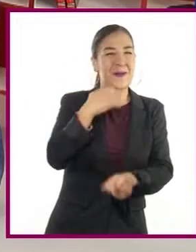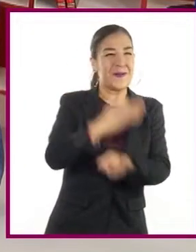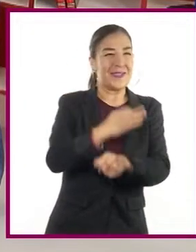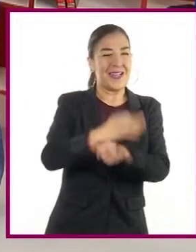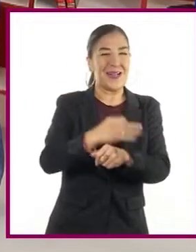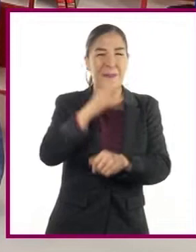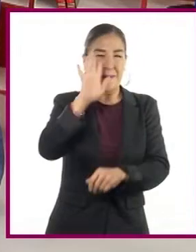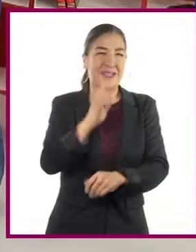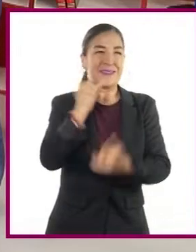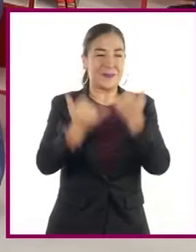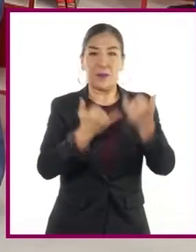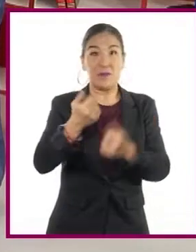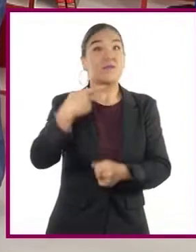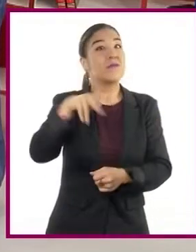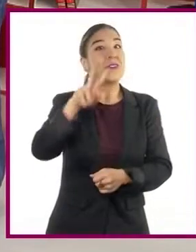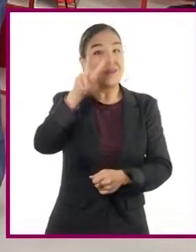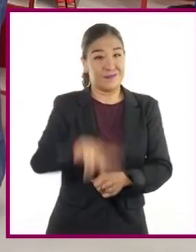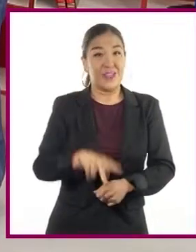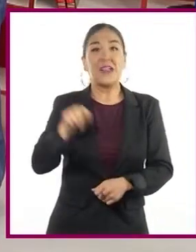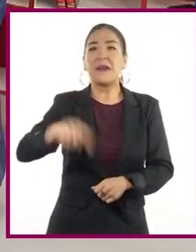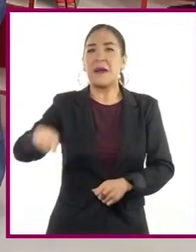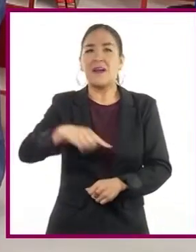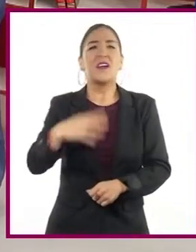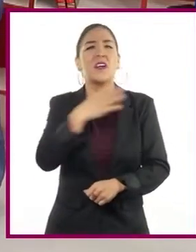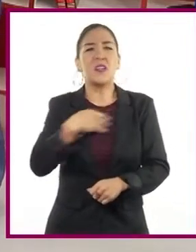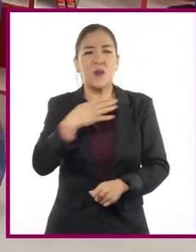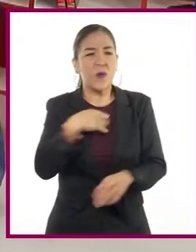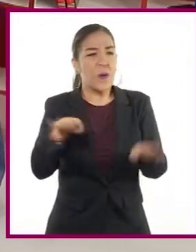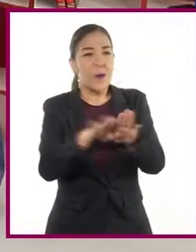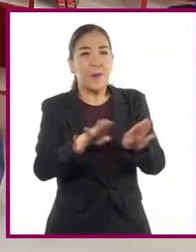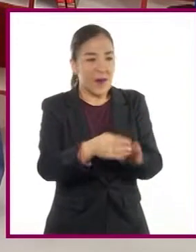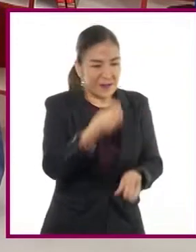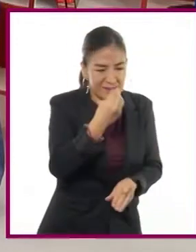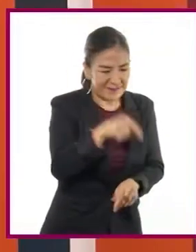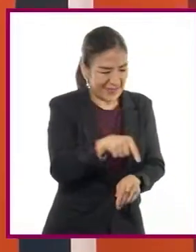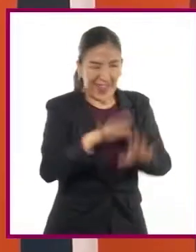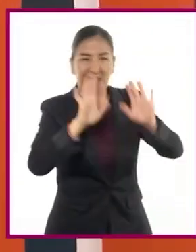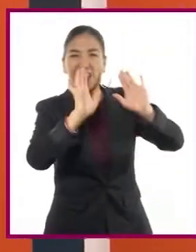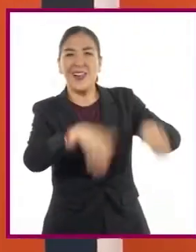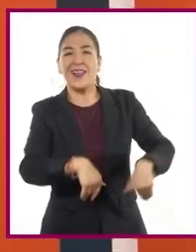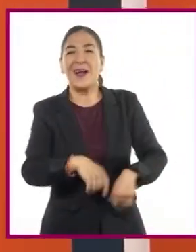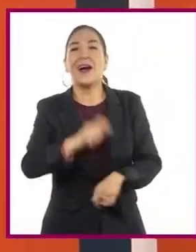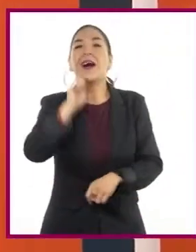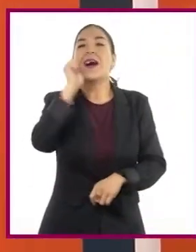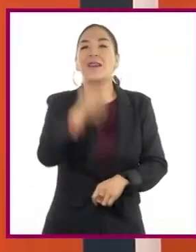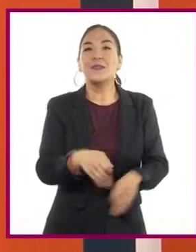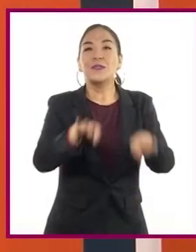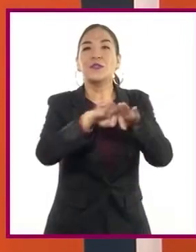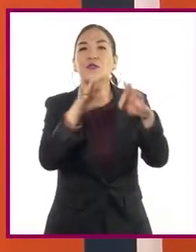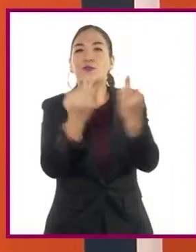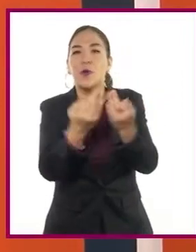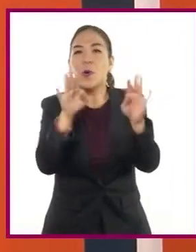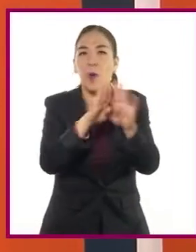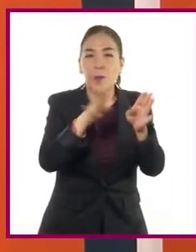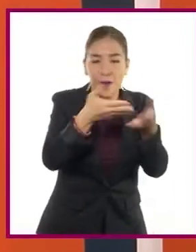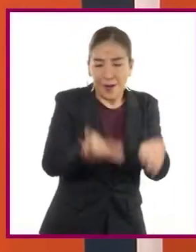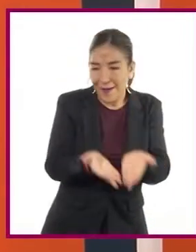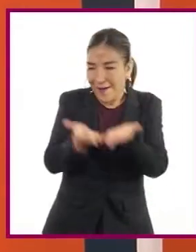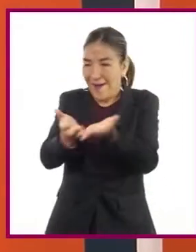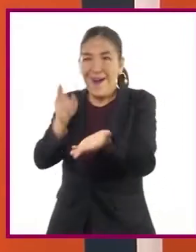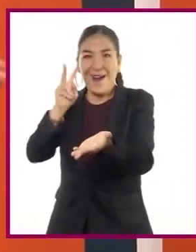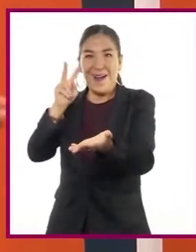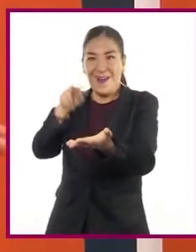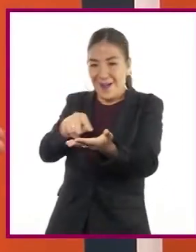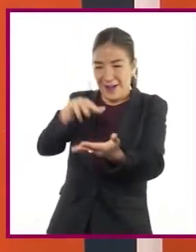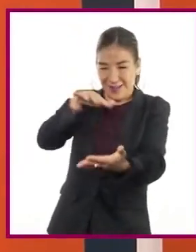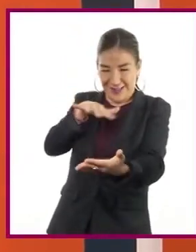pero a veces no importaba tanto el alimento, sino la forma en que se lo presentaban,